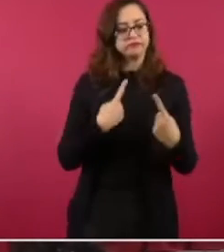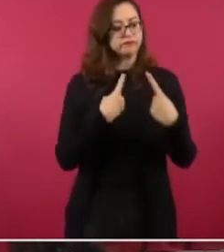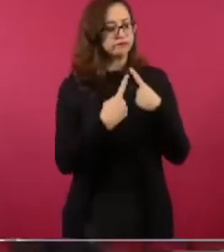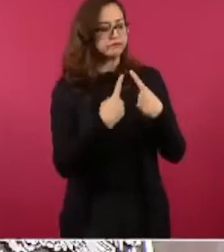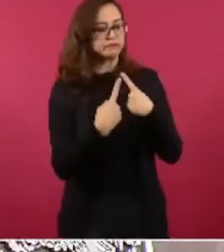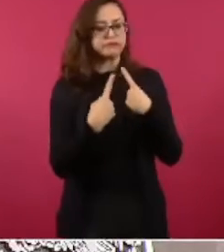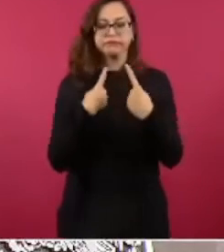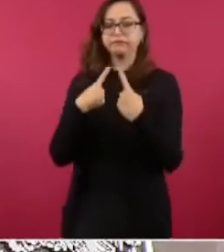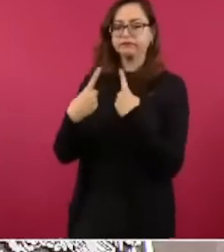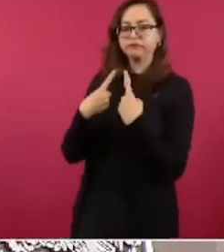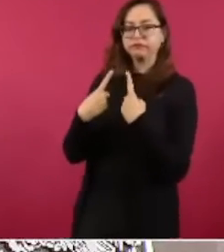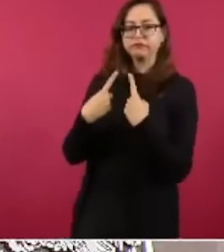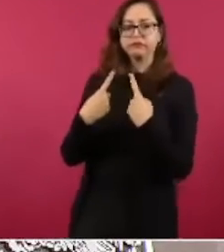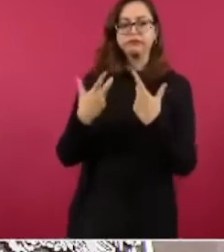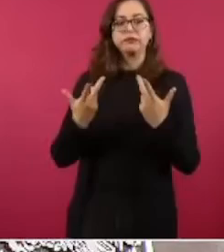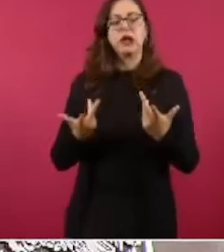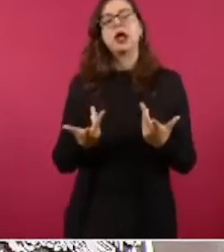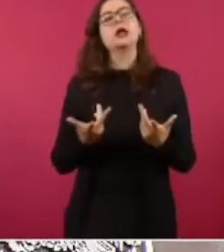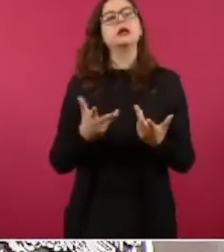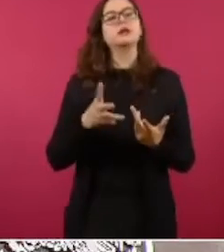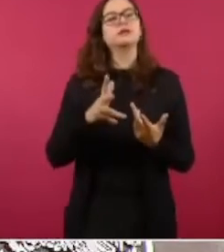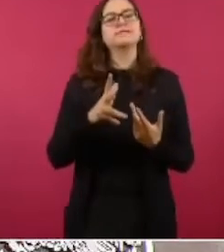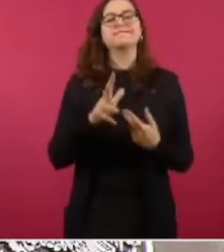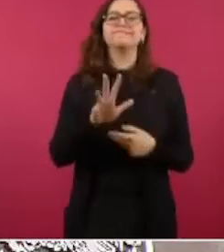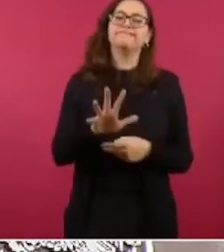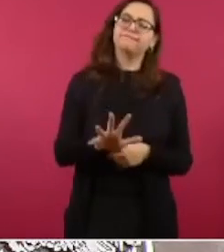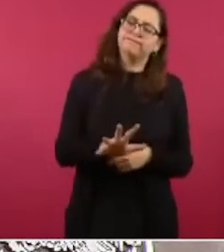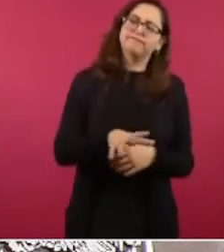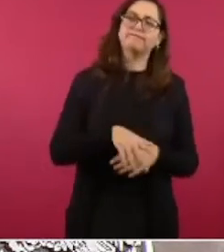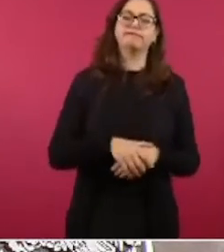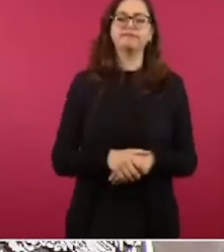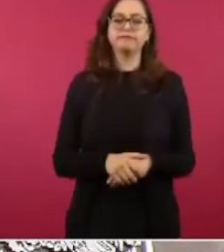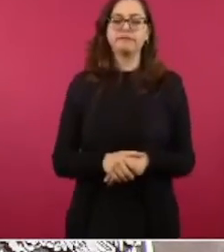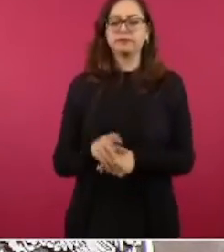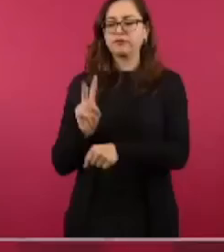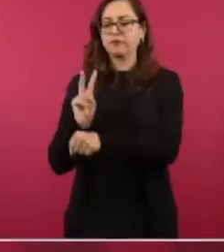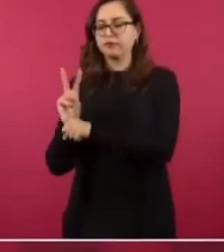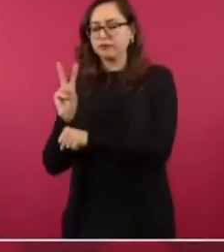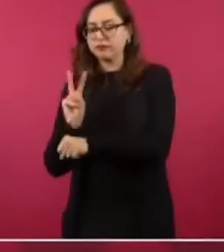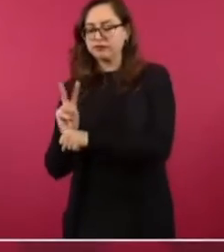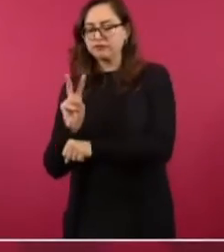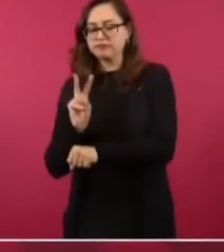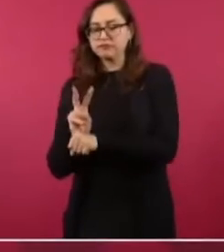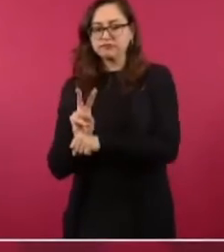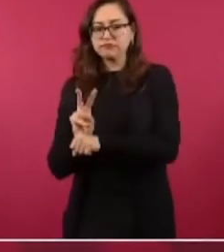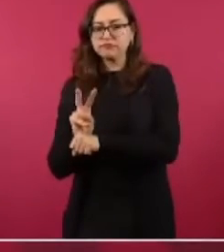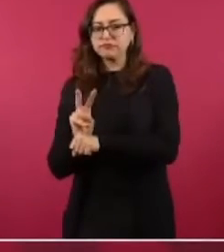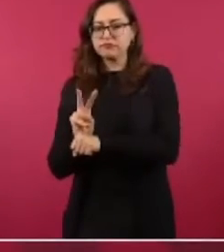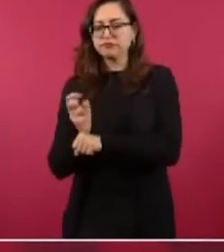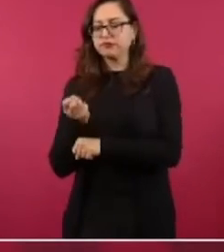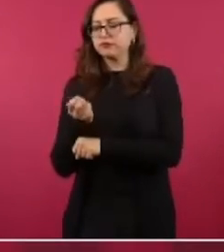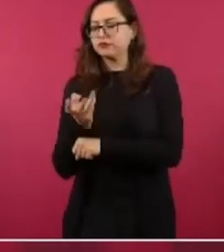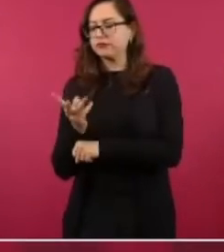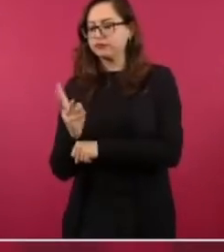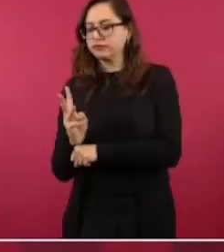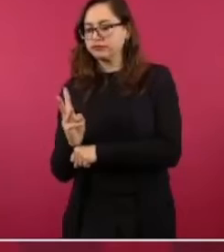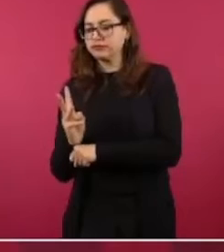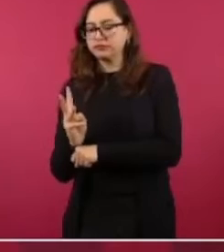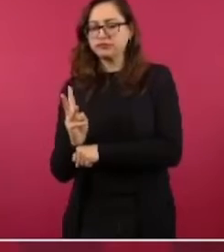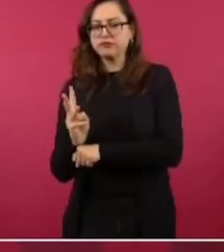No de Venezuela y Estados Unidos, sino de venezolanos que están